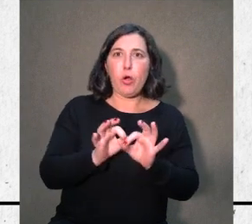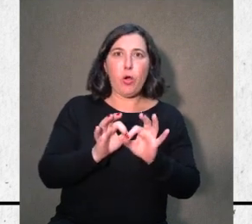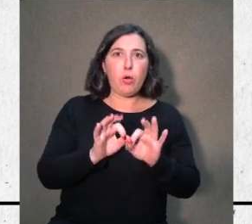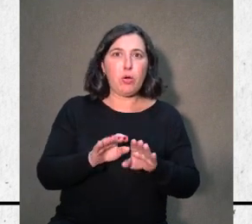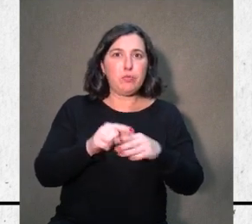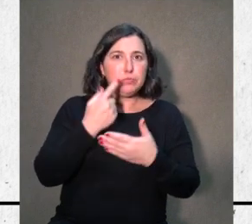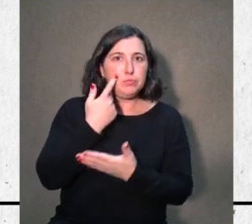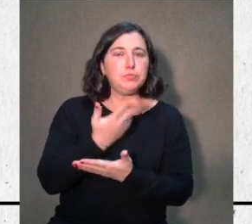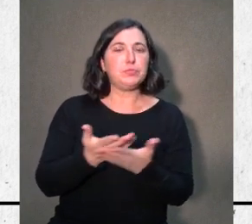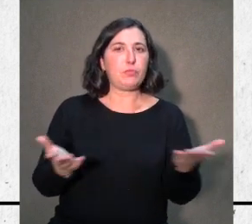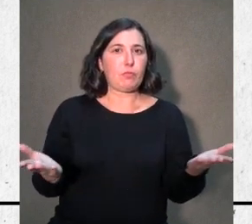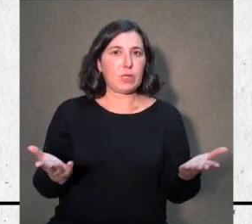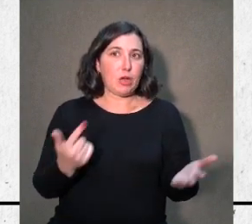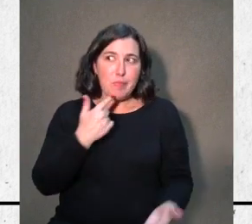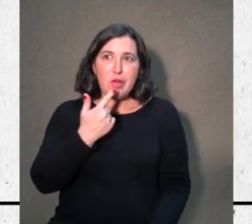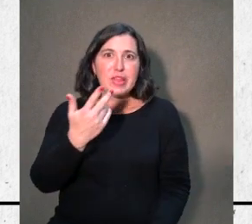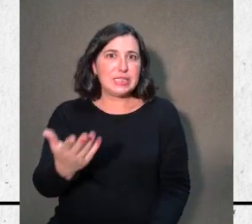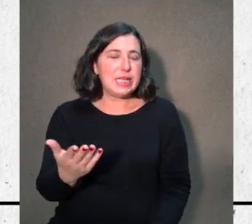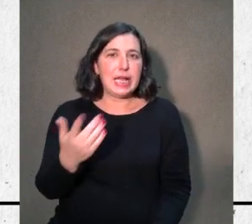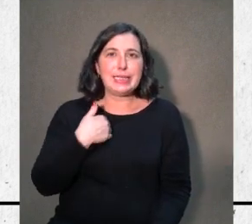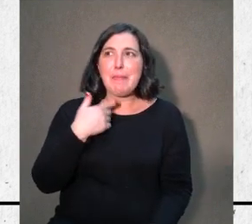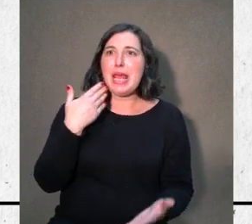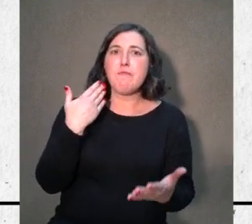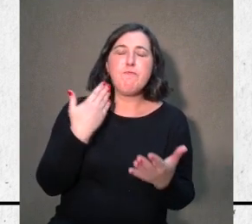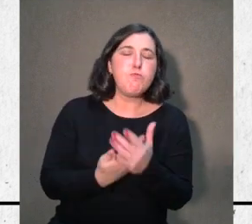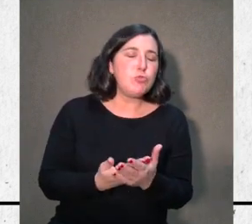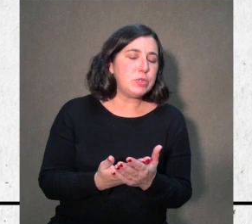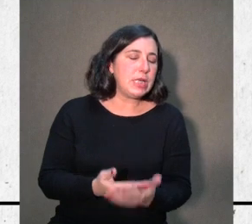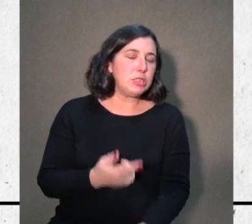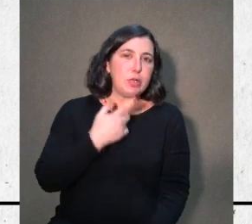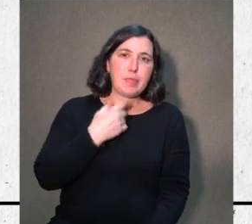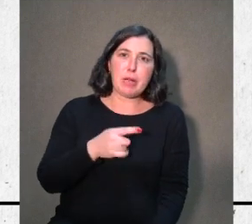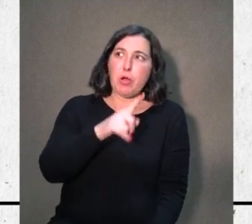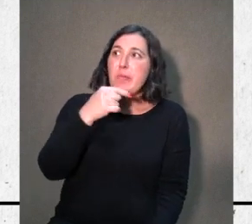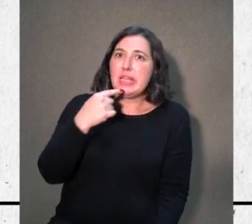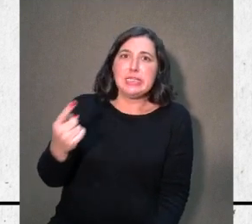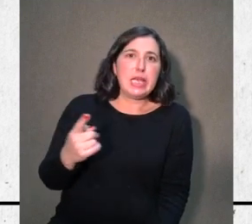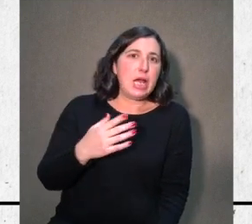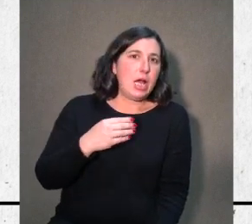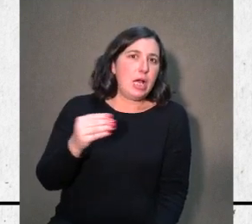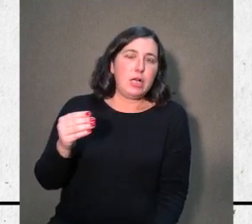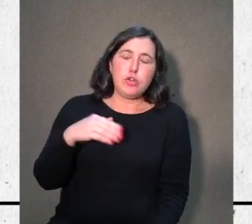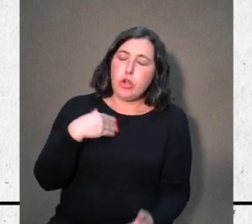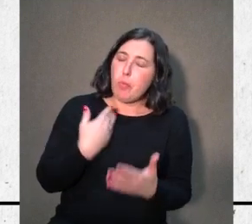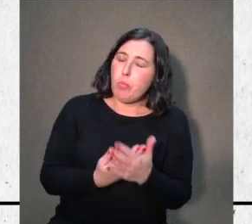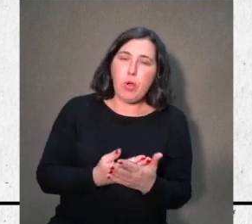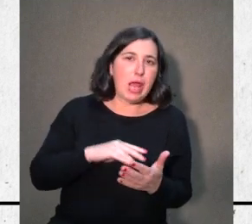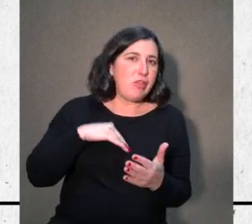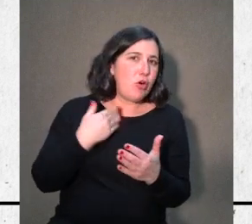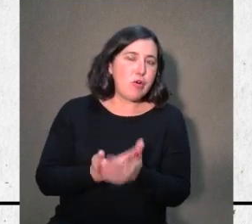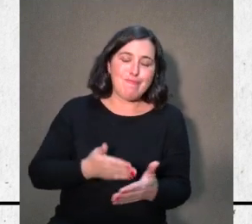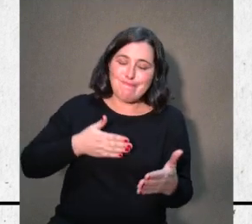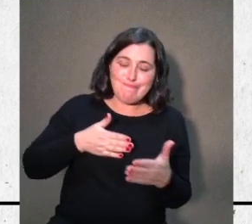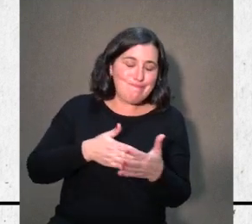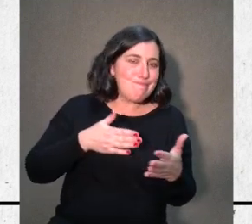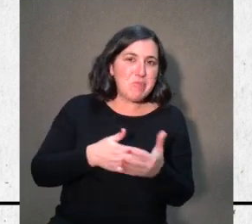Como decía Vir hace un rato, va, no puedo, no sí. puedo, voy a hay la historia de una compañera que actualmente toca